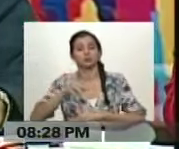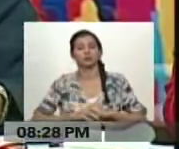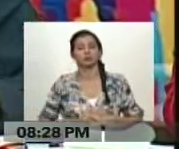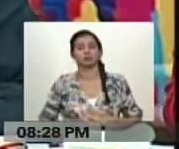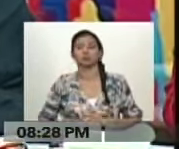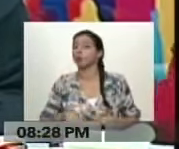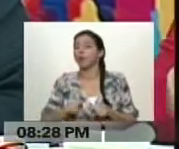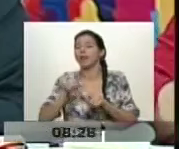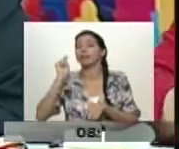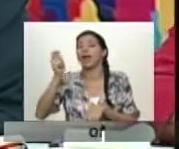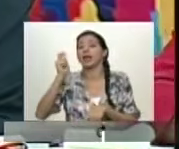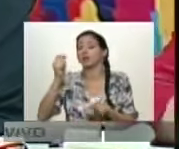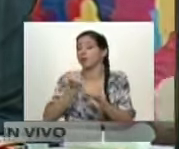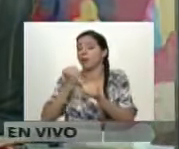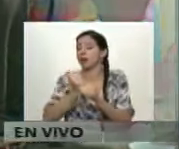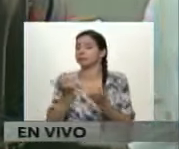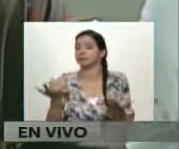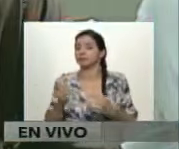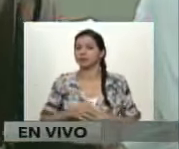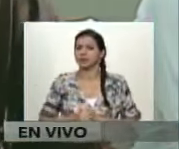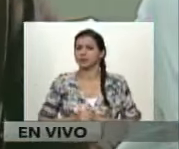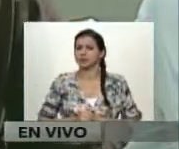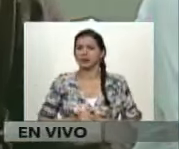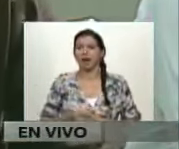pues. Ahí tenemos.